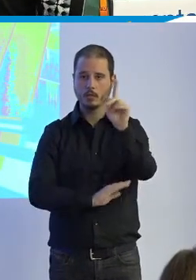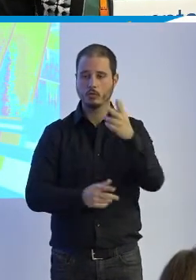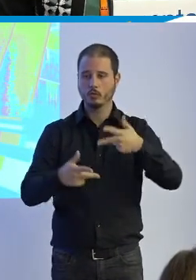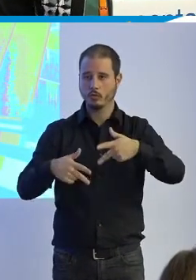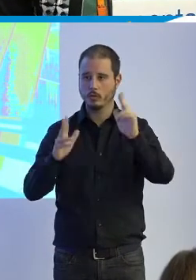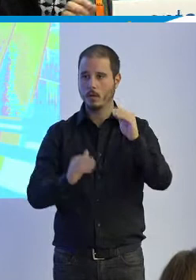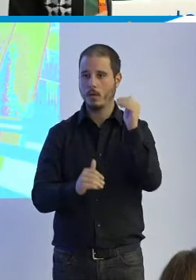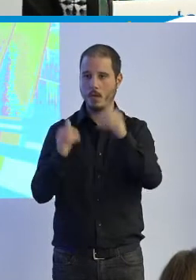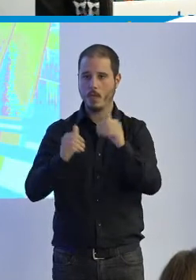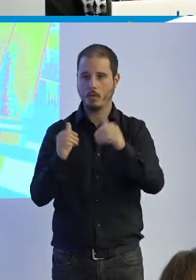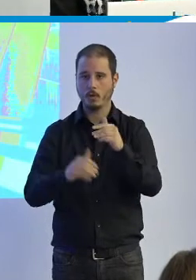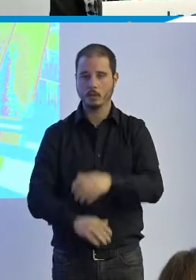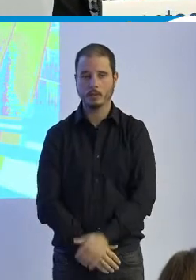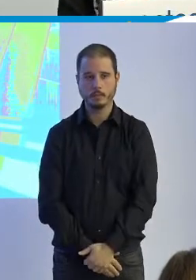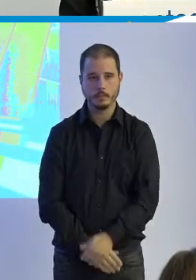Gracias.